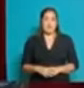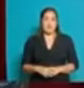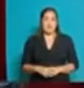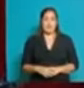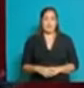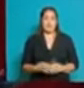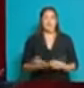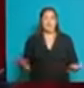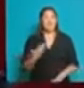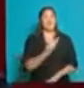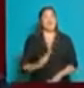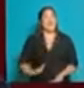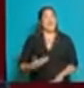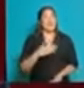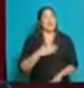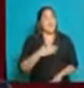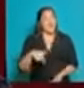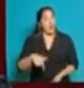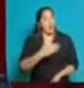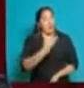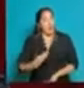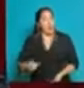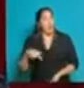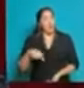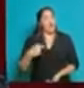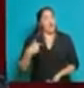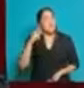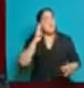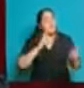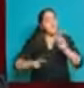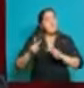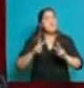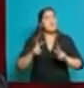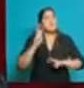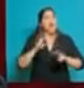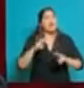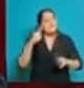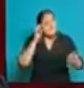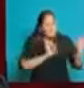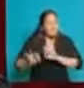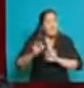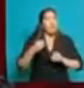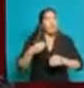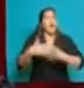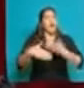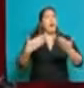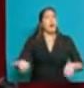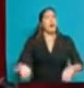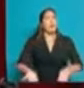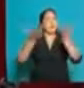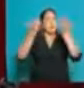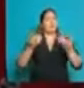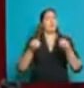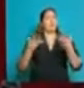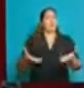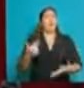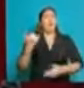Desde el Estado estamos creando las condiciones para lograr ese crecimiento que necesitamos. En ese camino hay